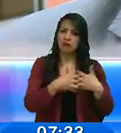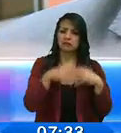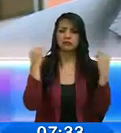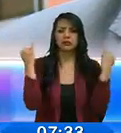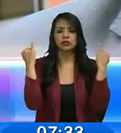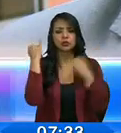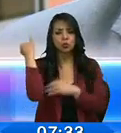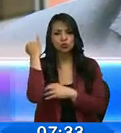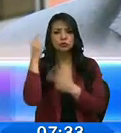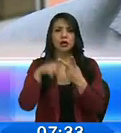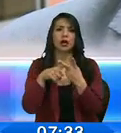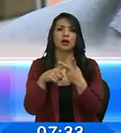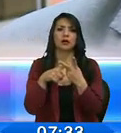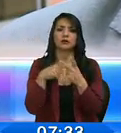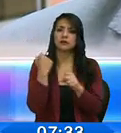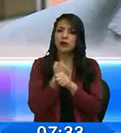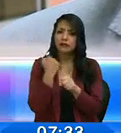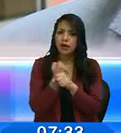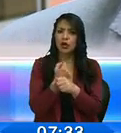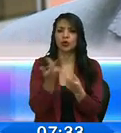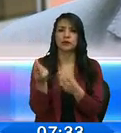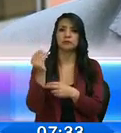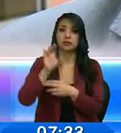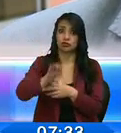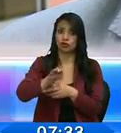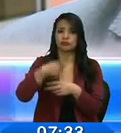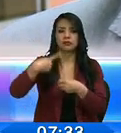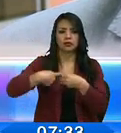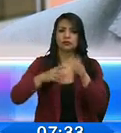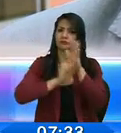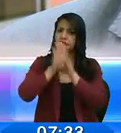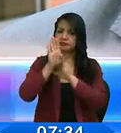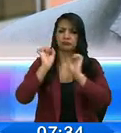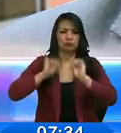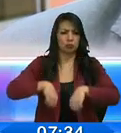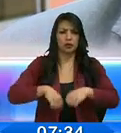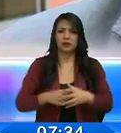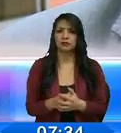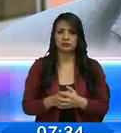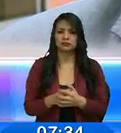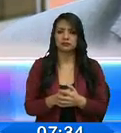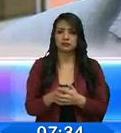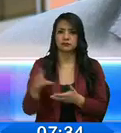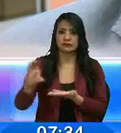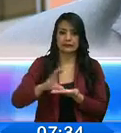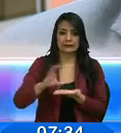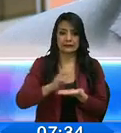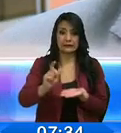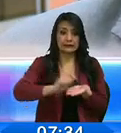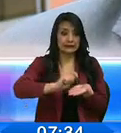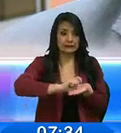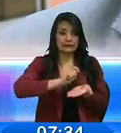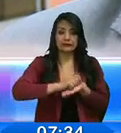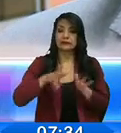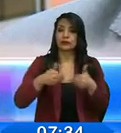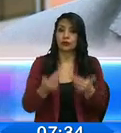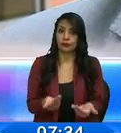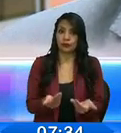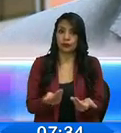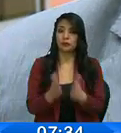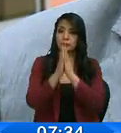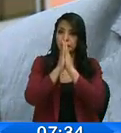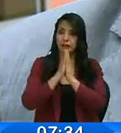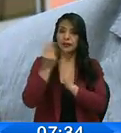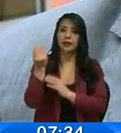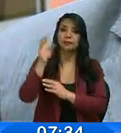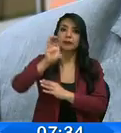inversión y empleo. La ciudad tiene que apuntar a la financiarización y a la rentabilización a través del llamado a los